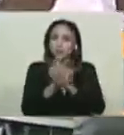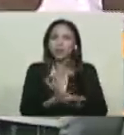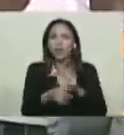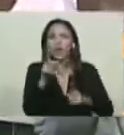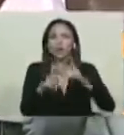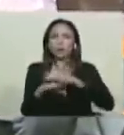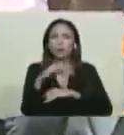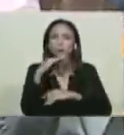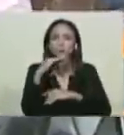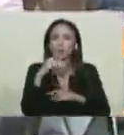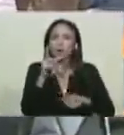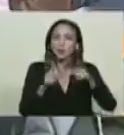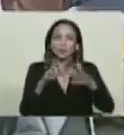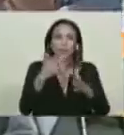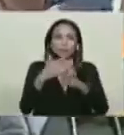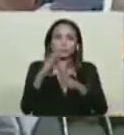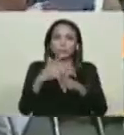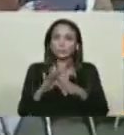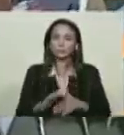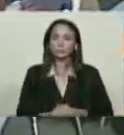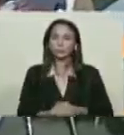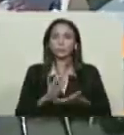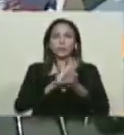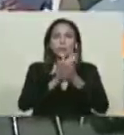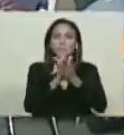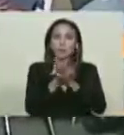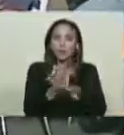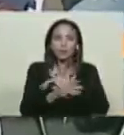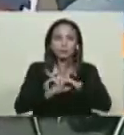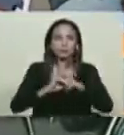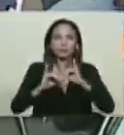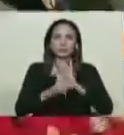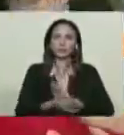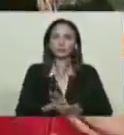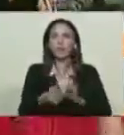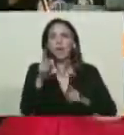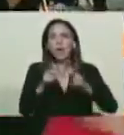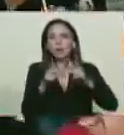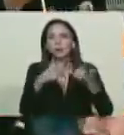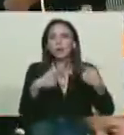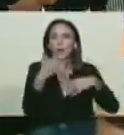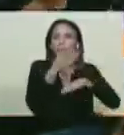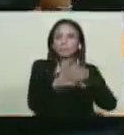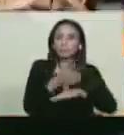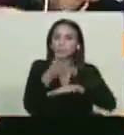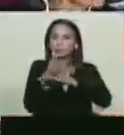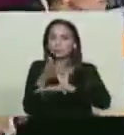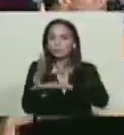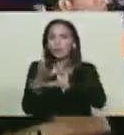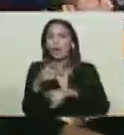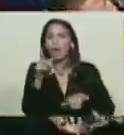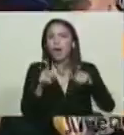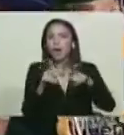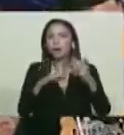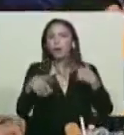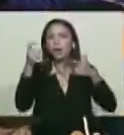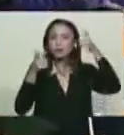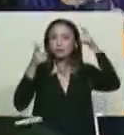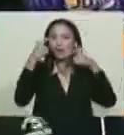vendepatria. Ya basta de vendepatrias que salen por aquí y por allá a disfrazarse de